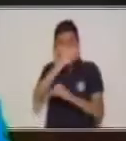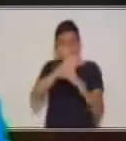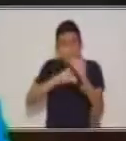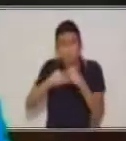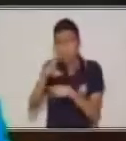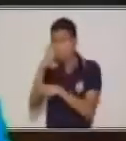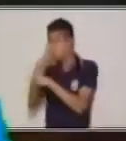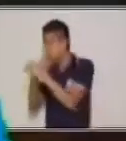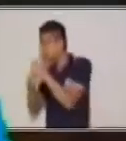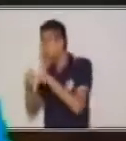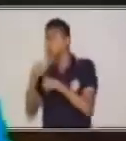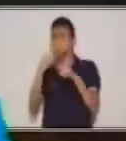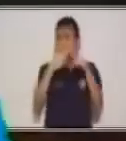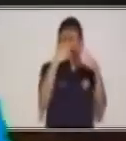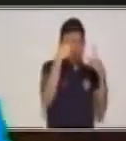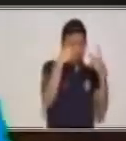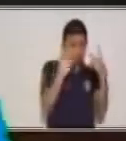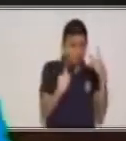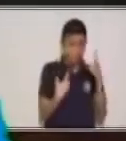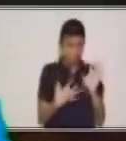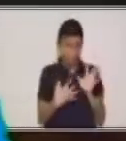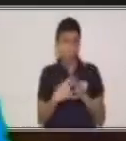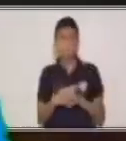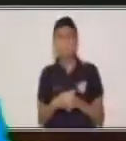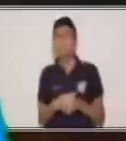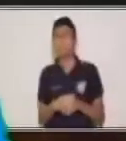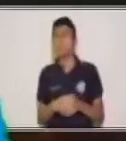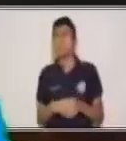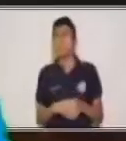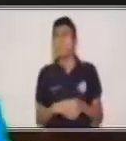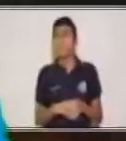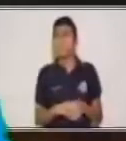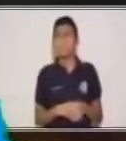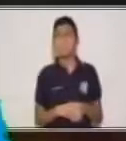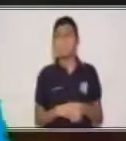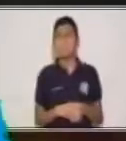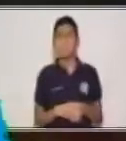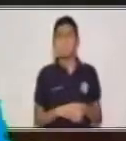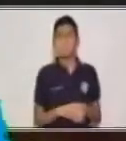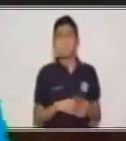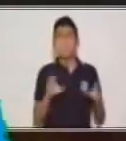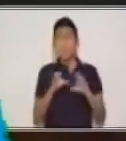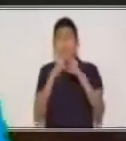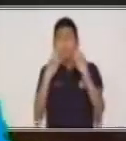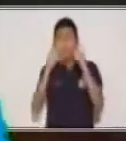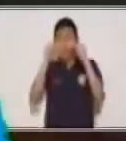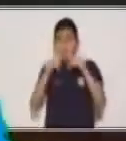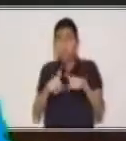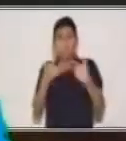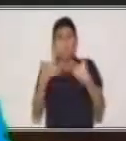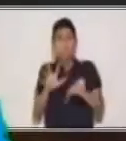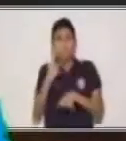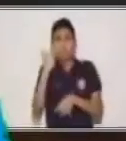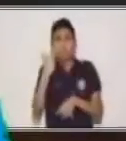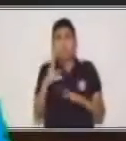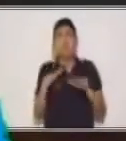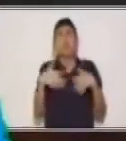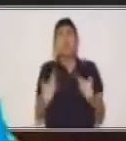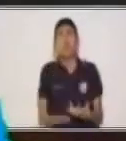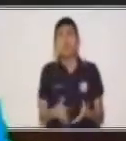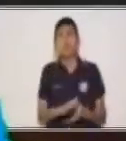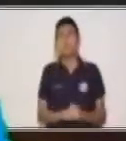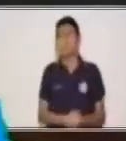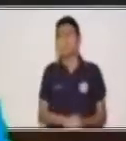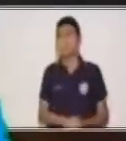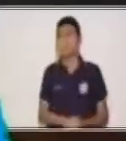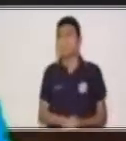Entre infinitivo, participio y gerundio. Entonces sus terminaciones son diferentes. Y entonces tenemos para el